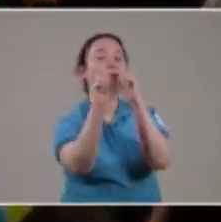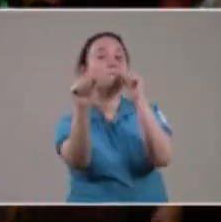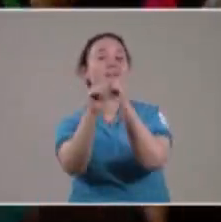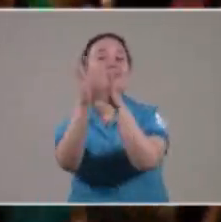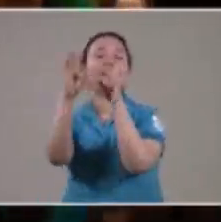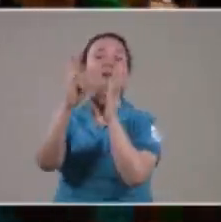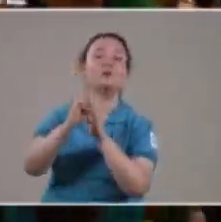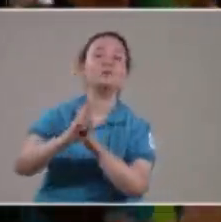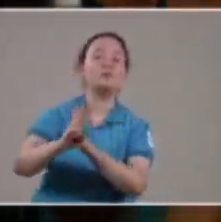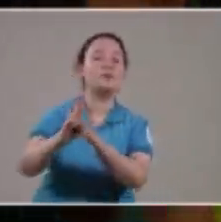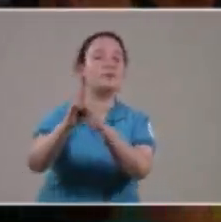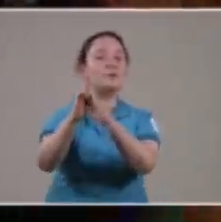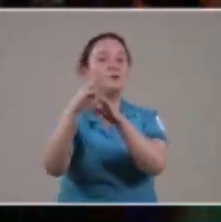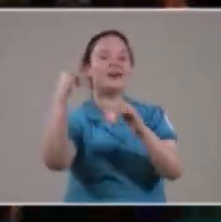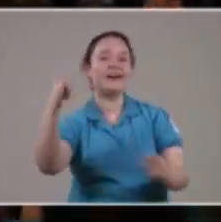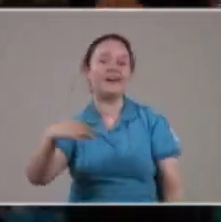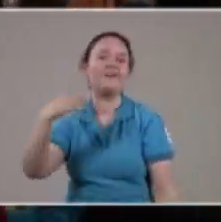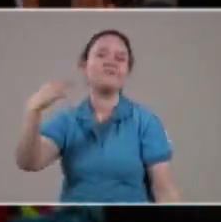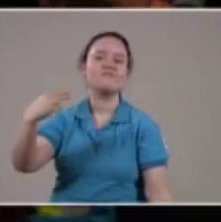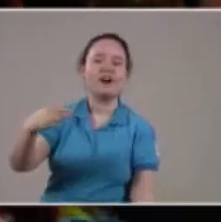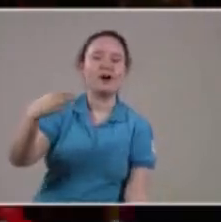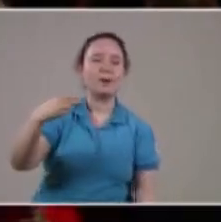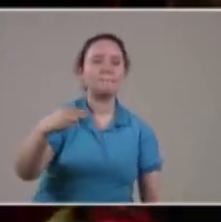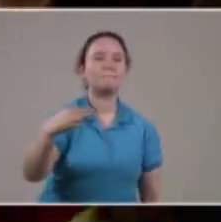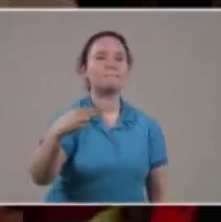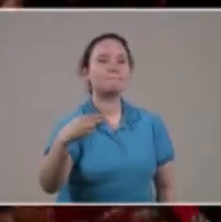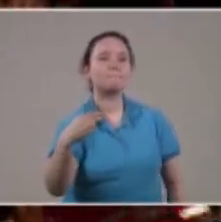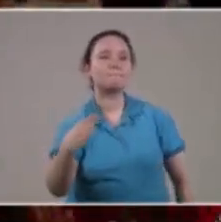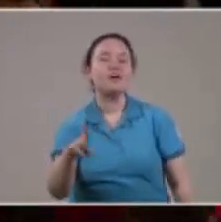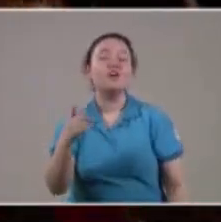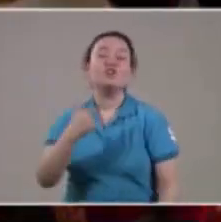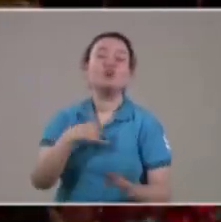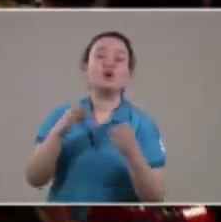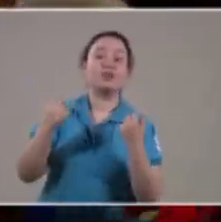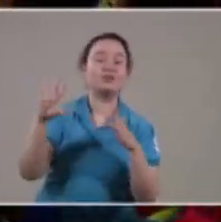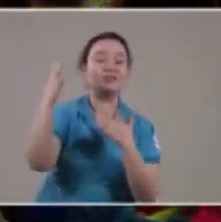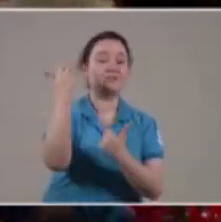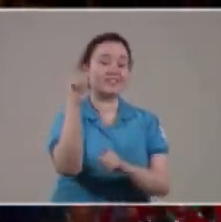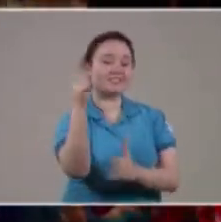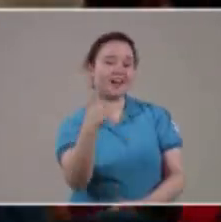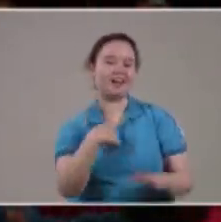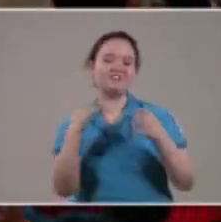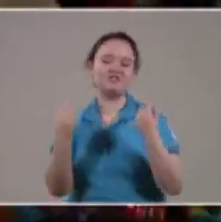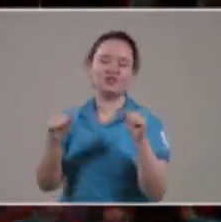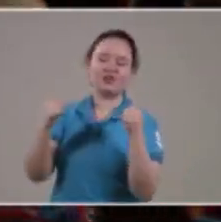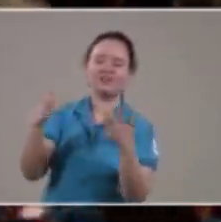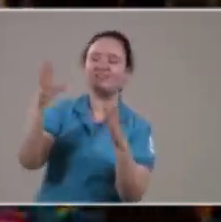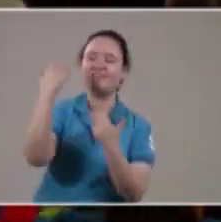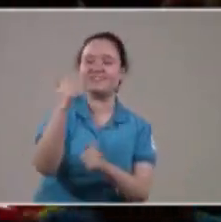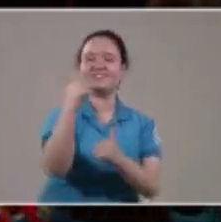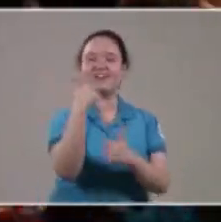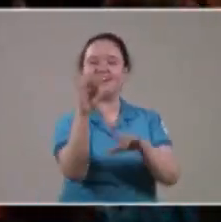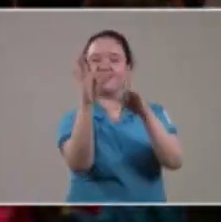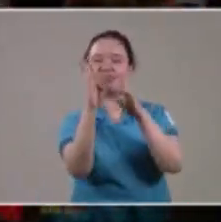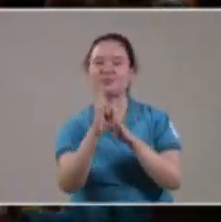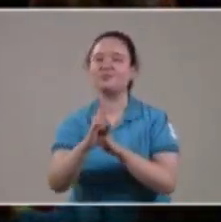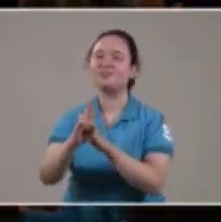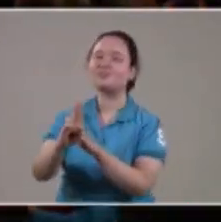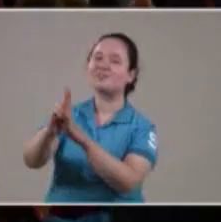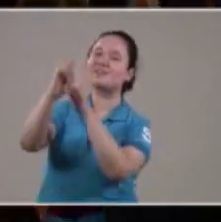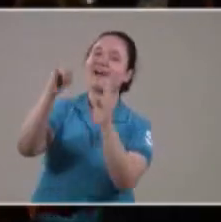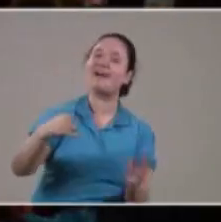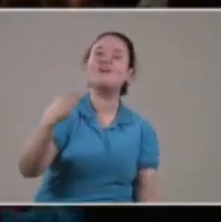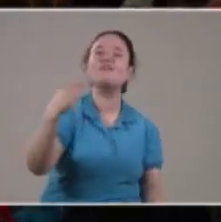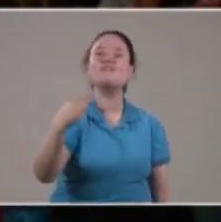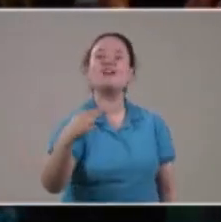sonaré trompeta en honor a Jehová. Yo haré una fiesta, yo haré una fiesta en